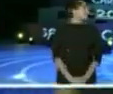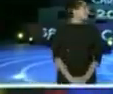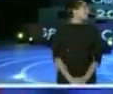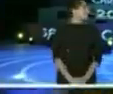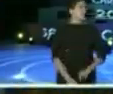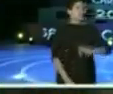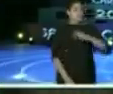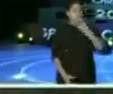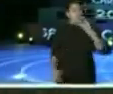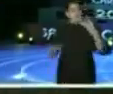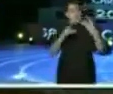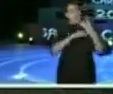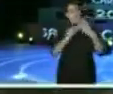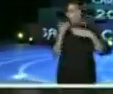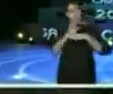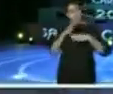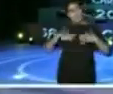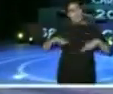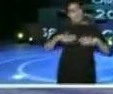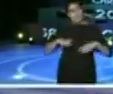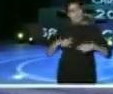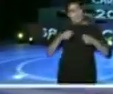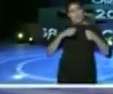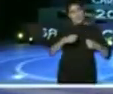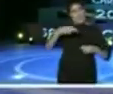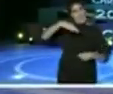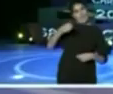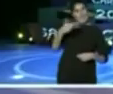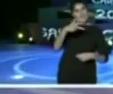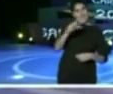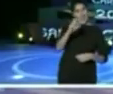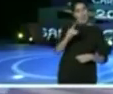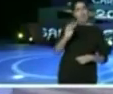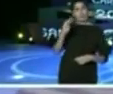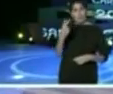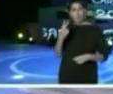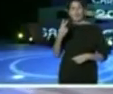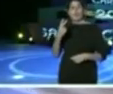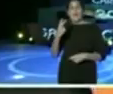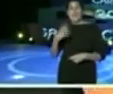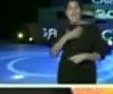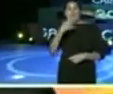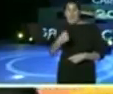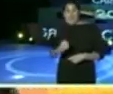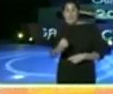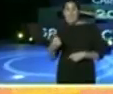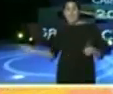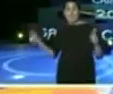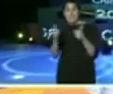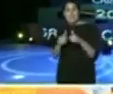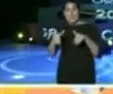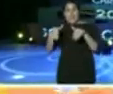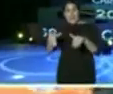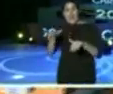Tercer premio de presentación. Entrega el premio José Carlos H. Domínguez, teniente de alcalde. Acompañado por la candidata